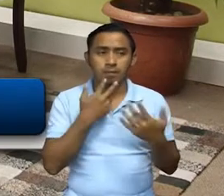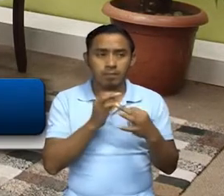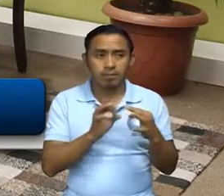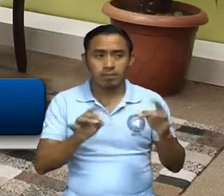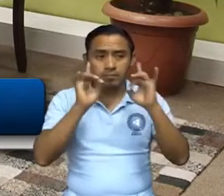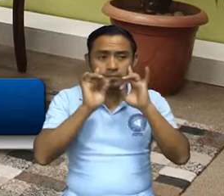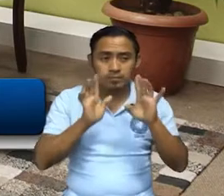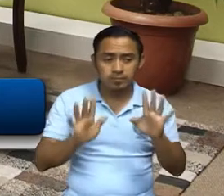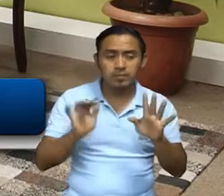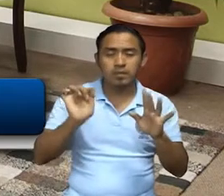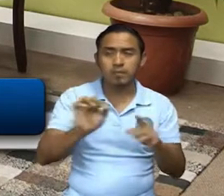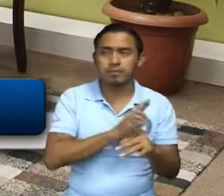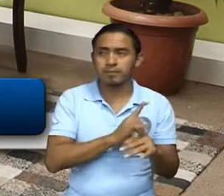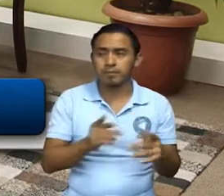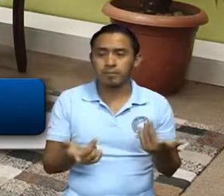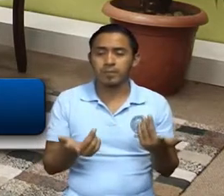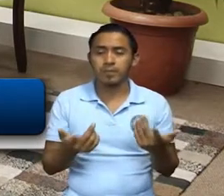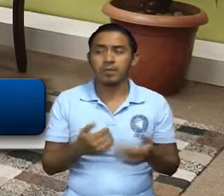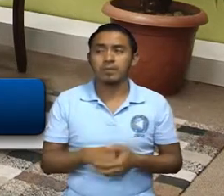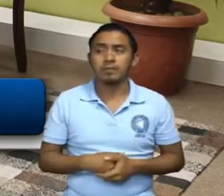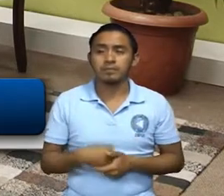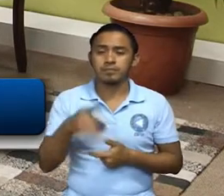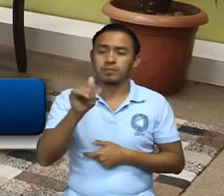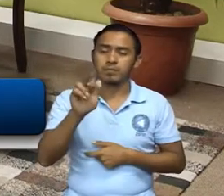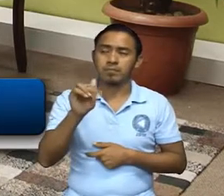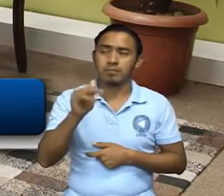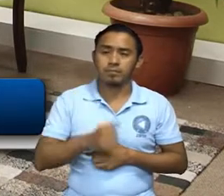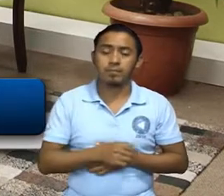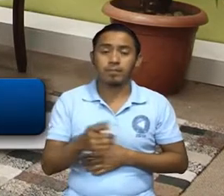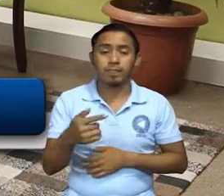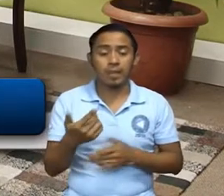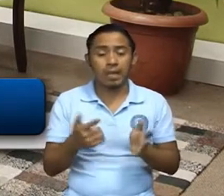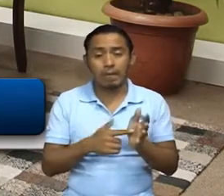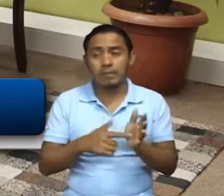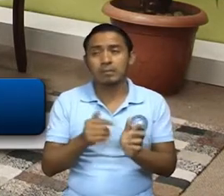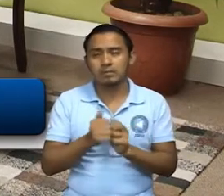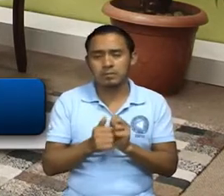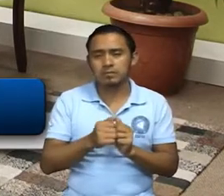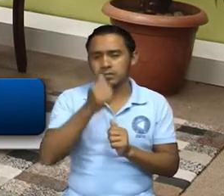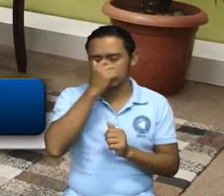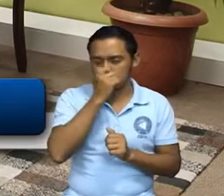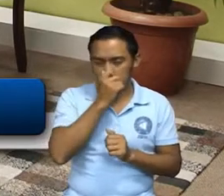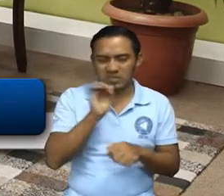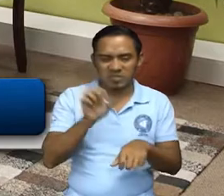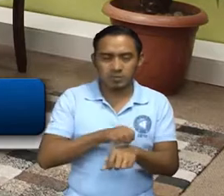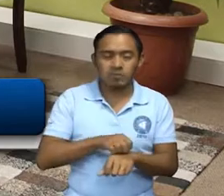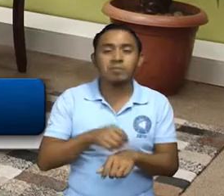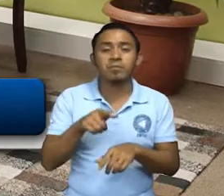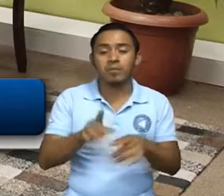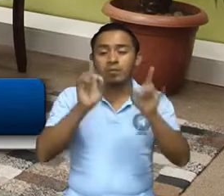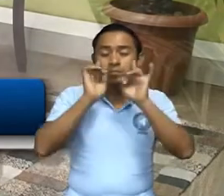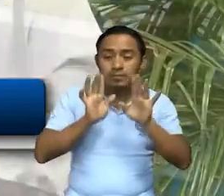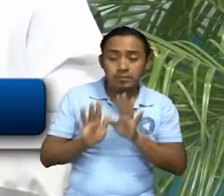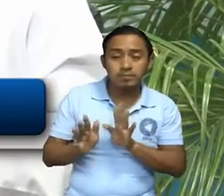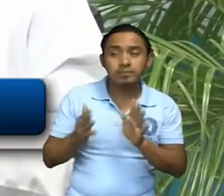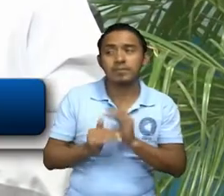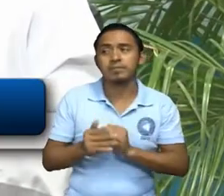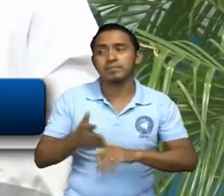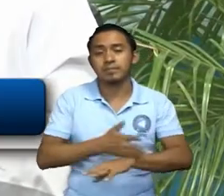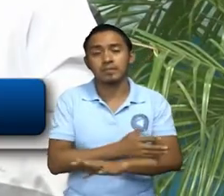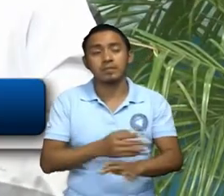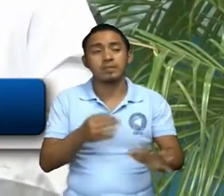traumatismo, es darle más cuidado cuando ellos tienen un cuadro respiratorio, ya sea gripe, alergia, por ejemplo. Porque, como te dije